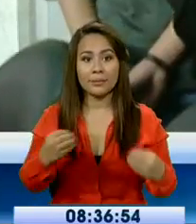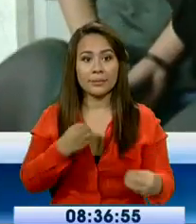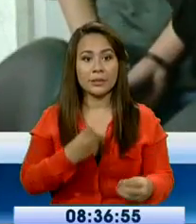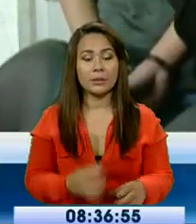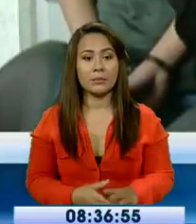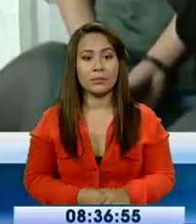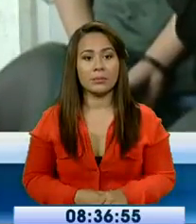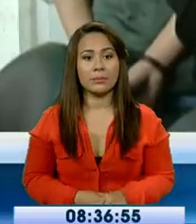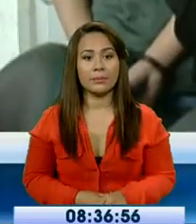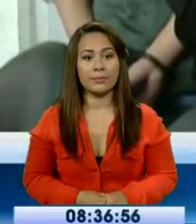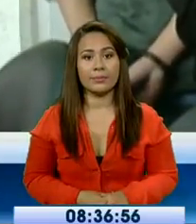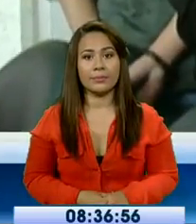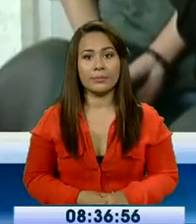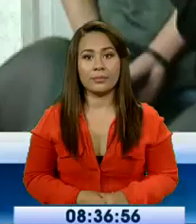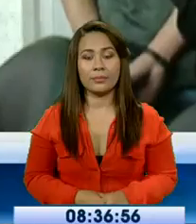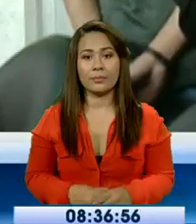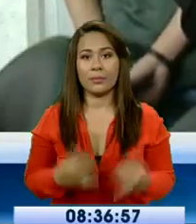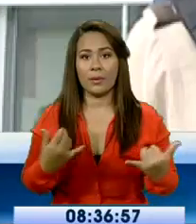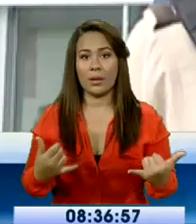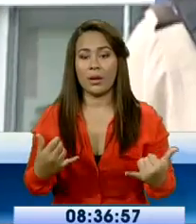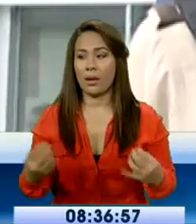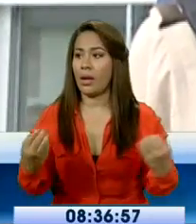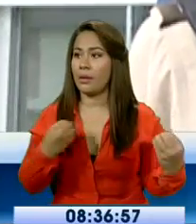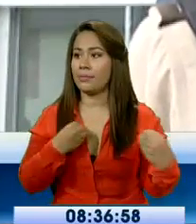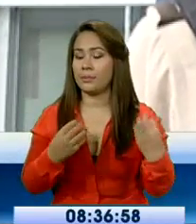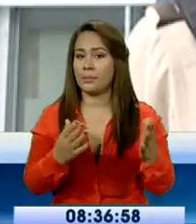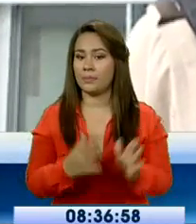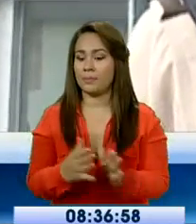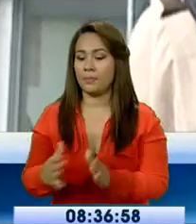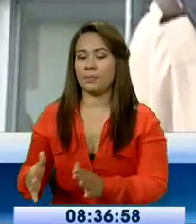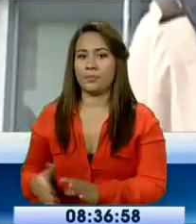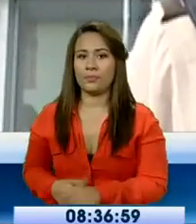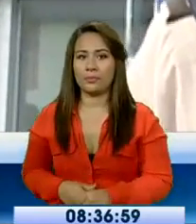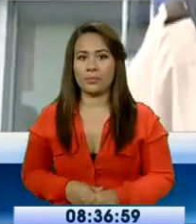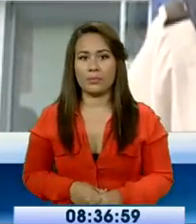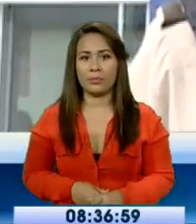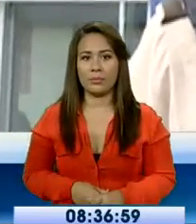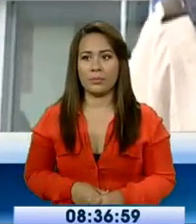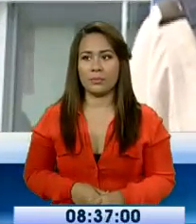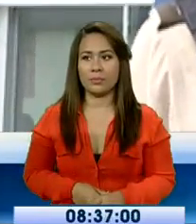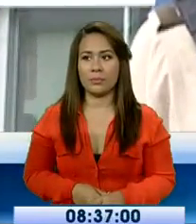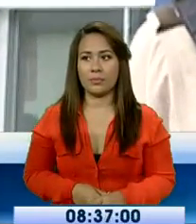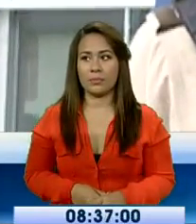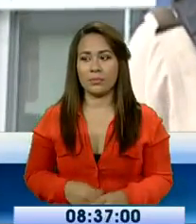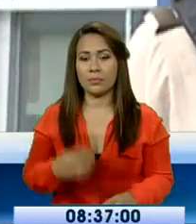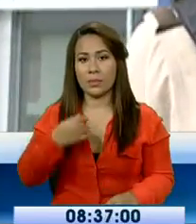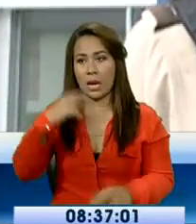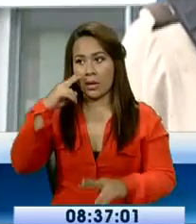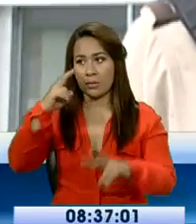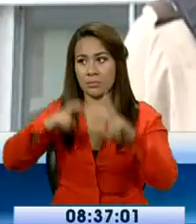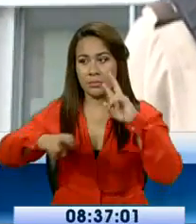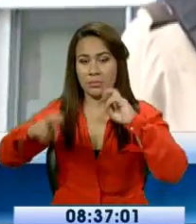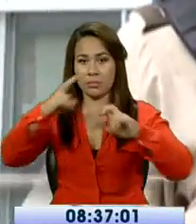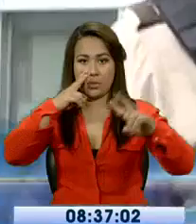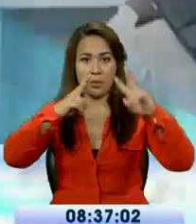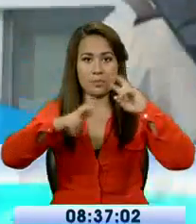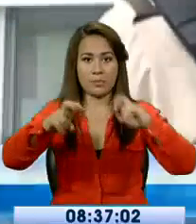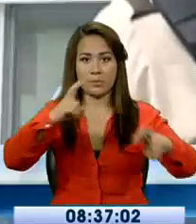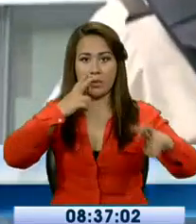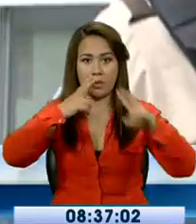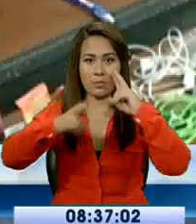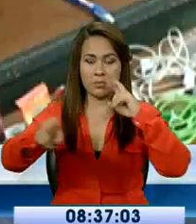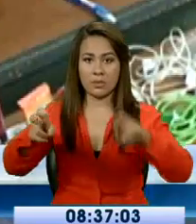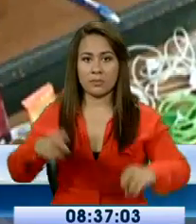acelerador, señal que eran los que buscaban. Neutralizamos y procedimos a solicitar a las unidades que nos colaboren para proceder a la